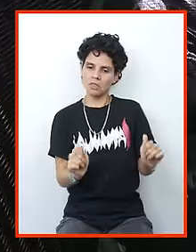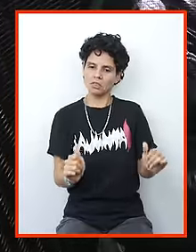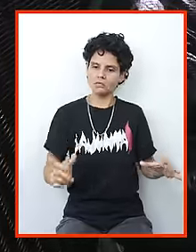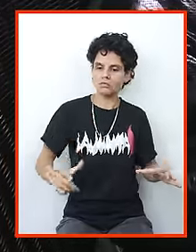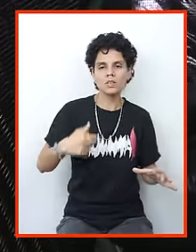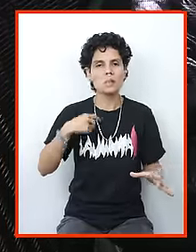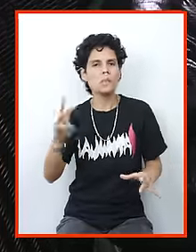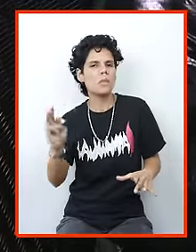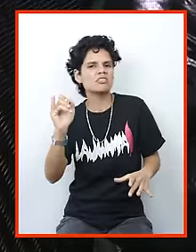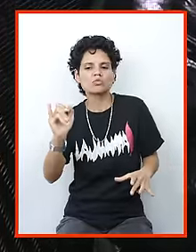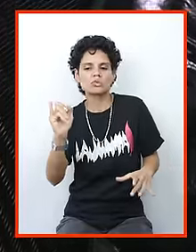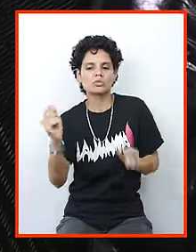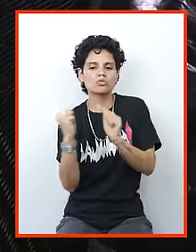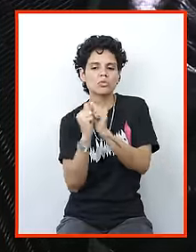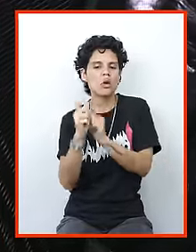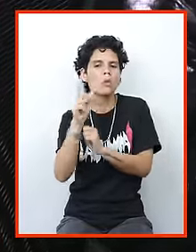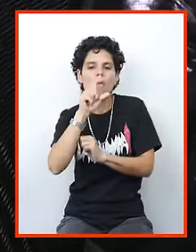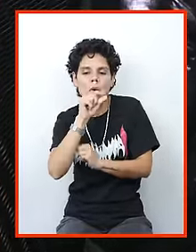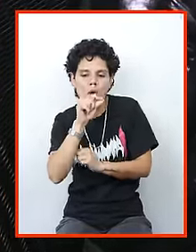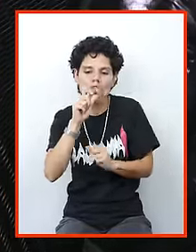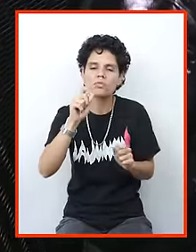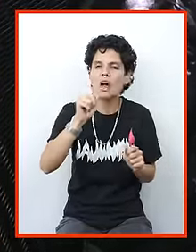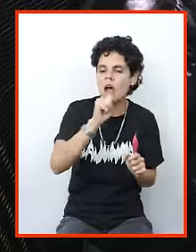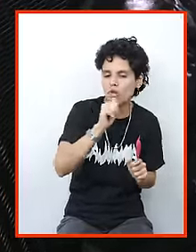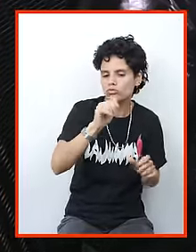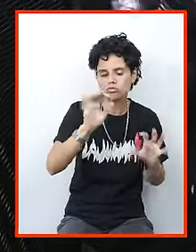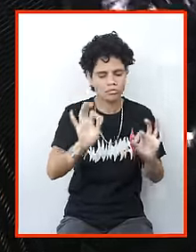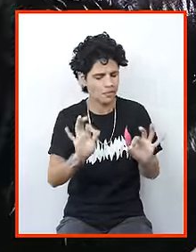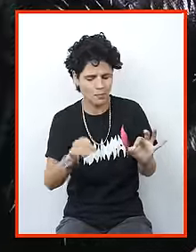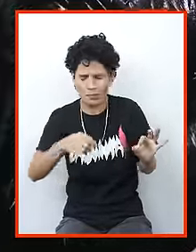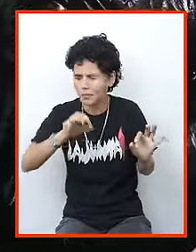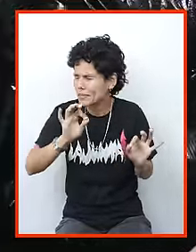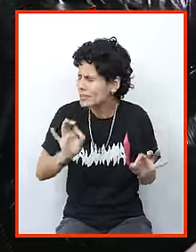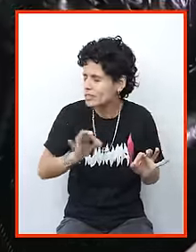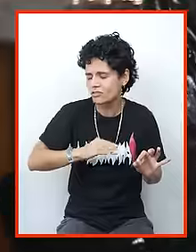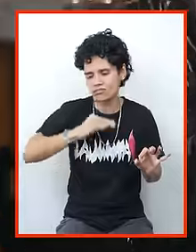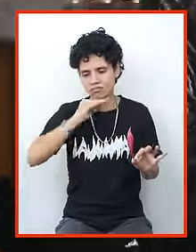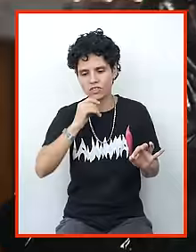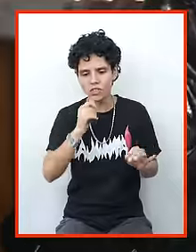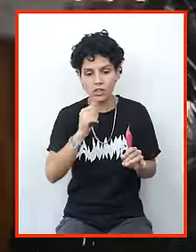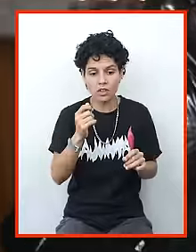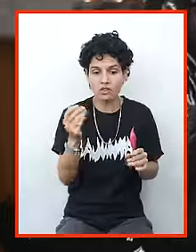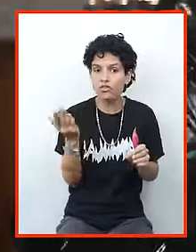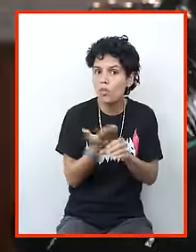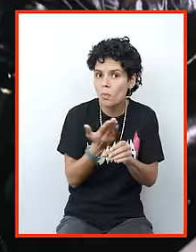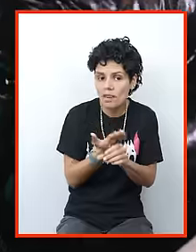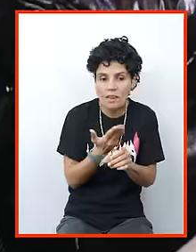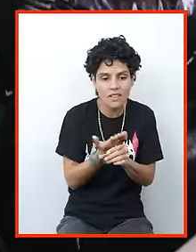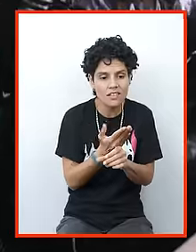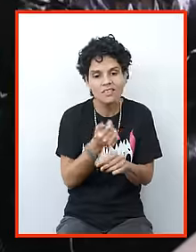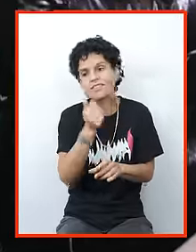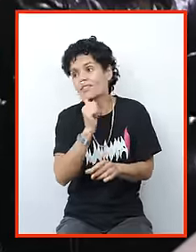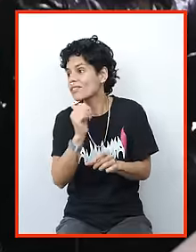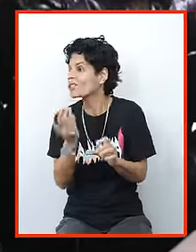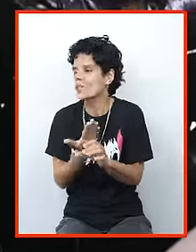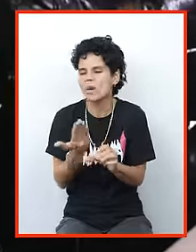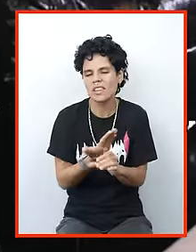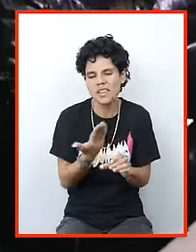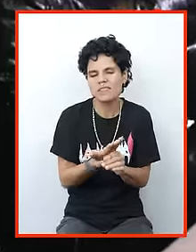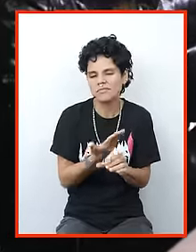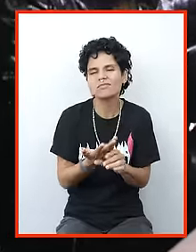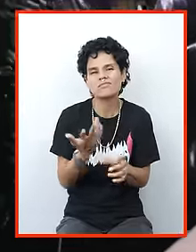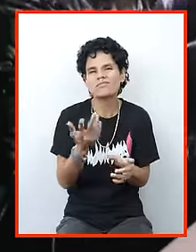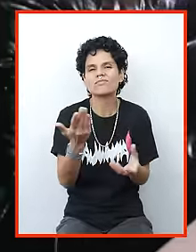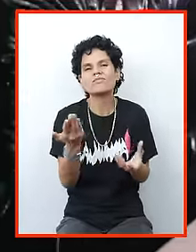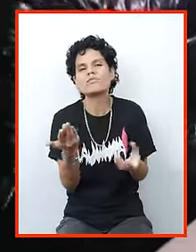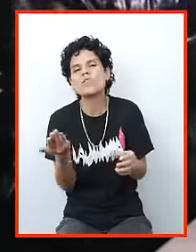igual. En la casa con mi mamá siempre hacía pollito con arroz, preciso. Y un tomatito, ¿no? Sí, ¿sí? Faltó un tomatito